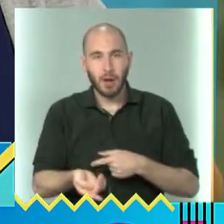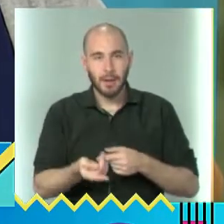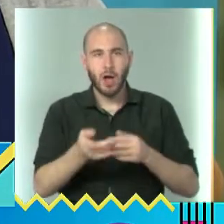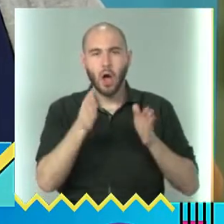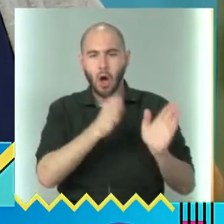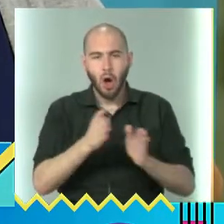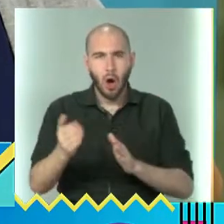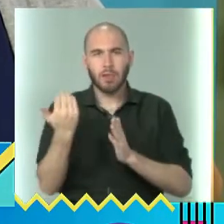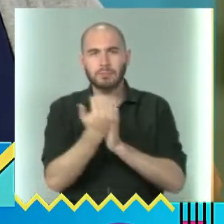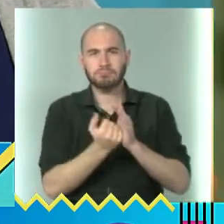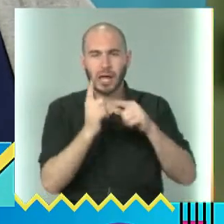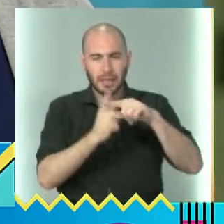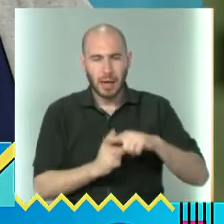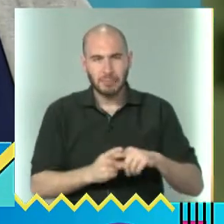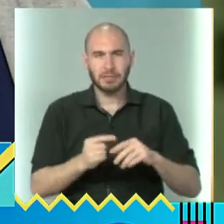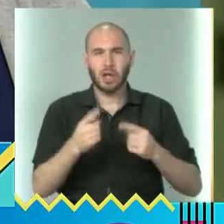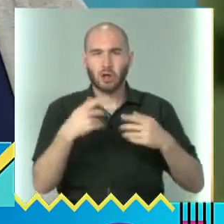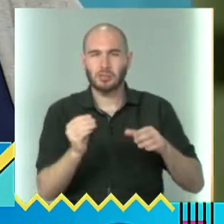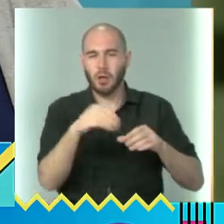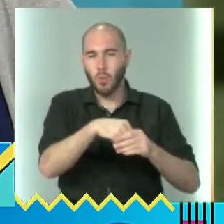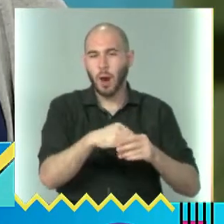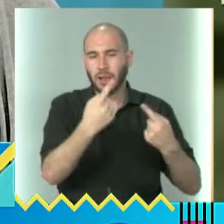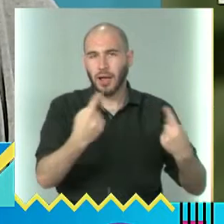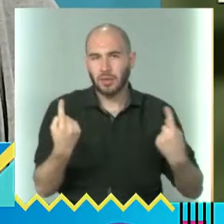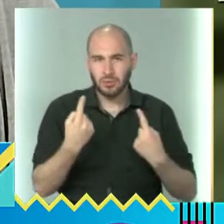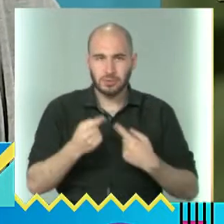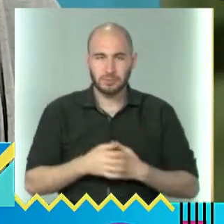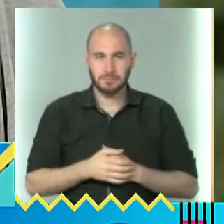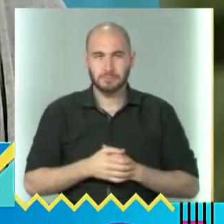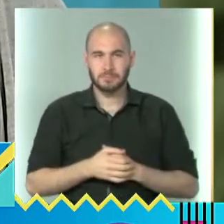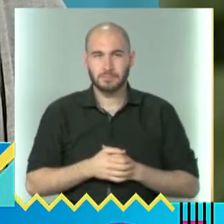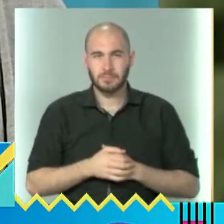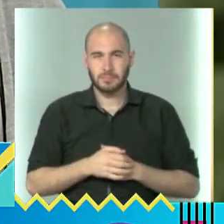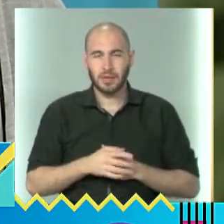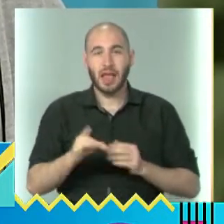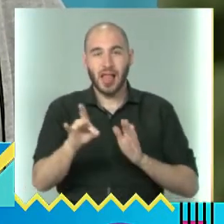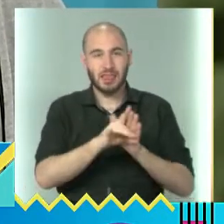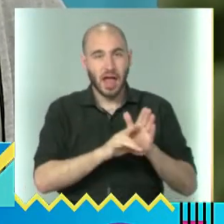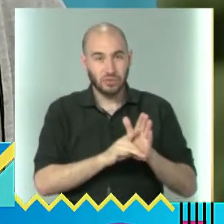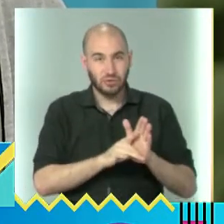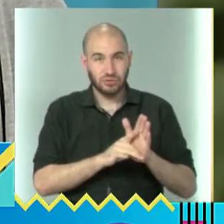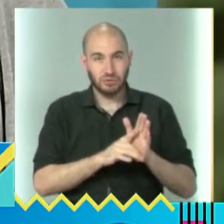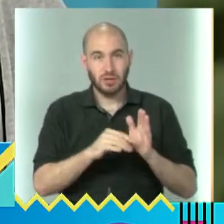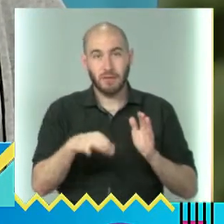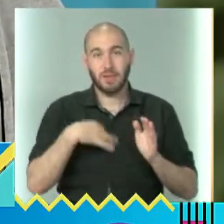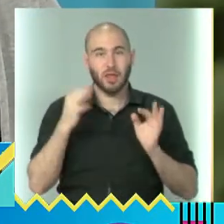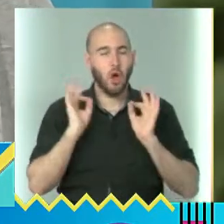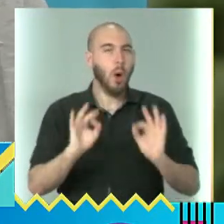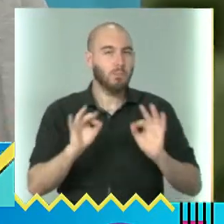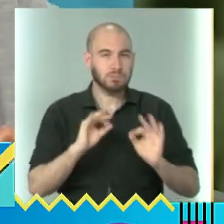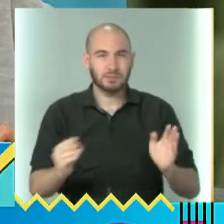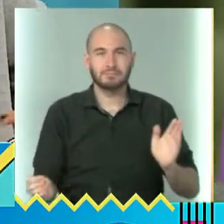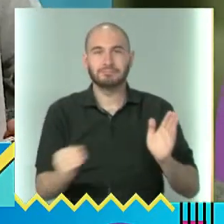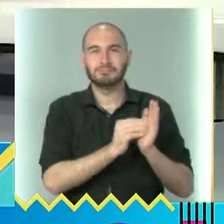ordenados algorítmicamente y hay cookies en cada movida que haces. Están tus datos de la vida completa